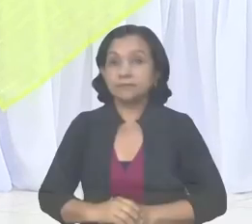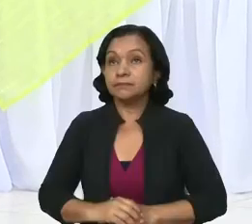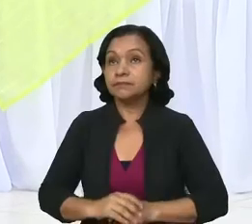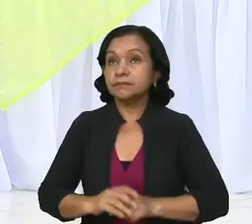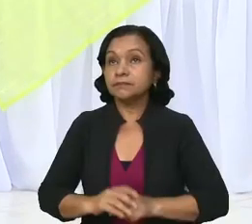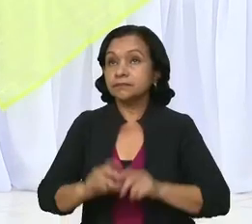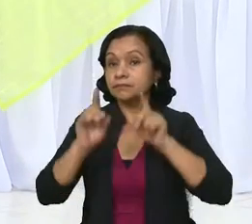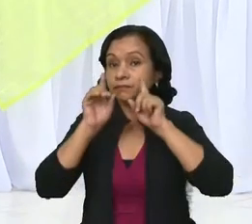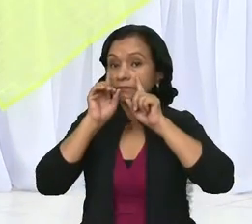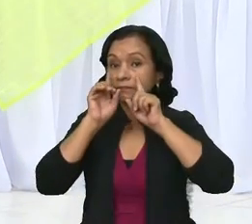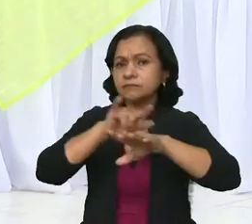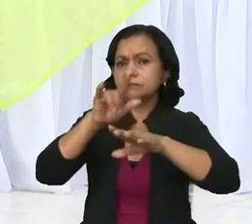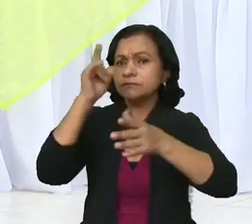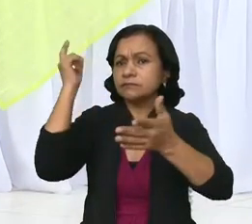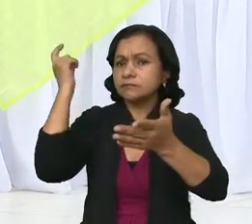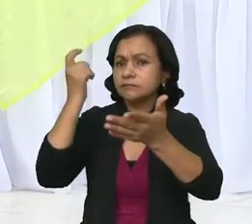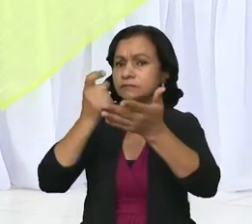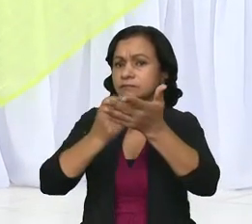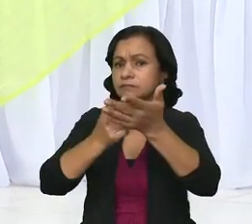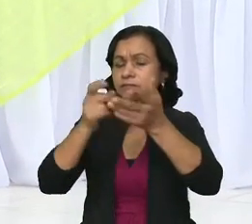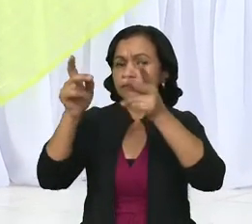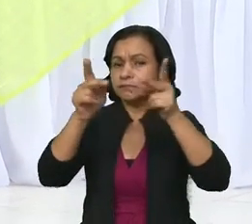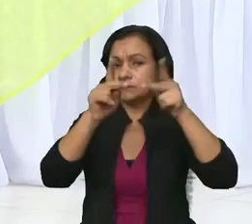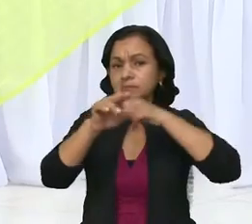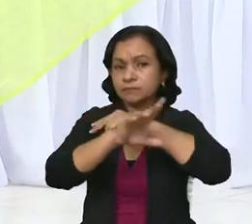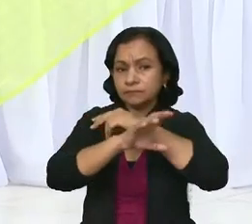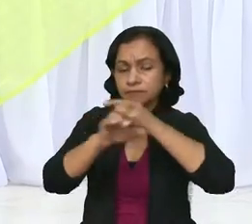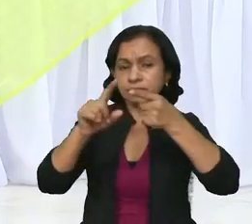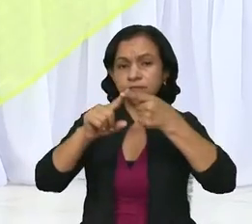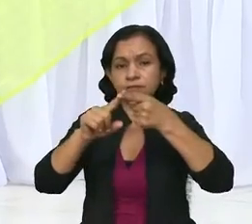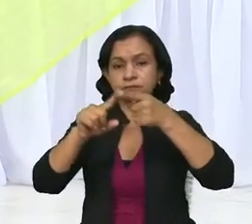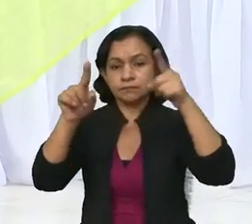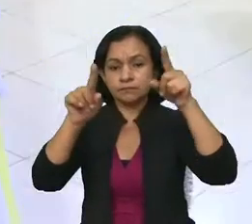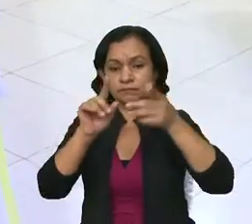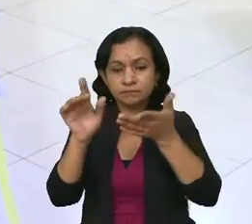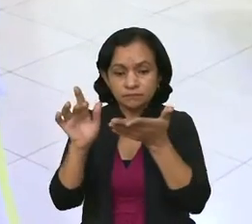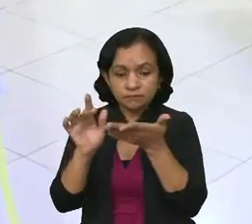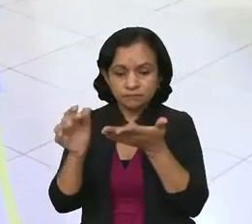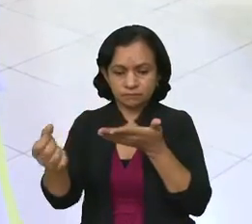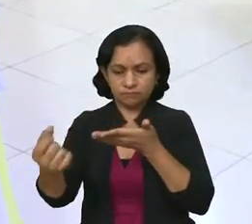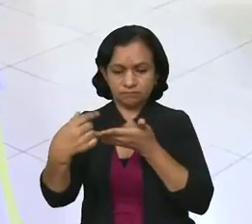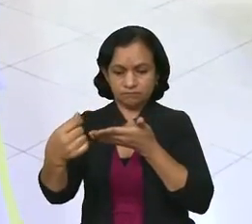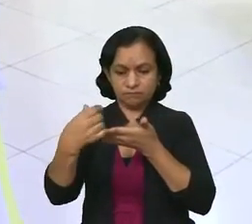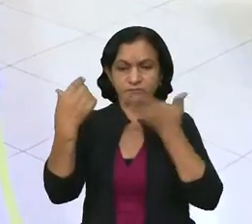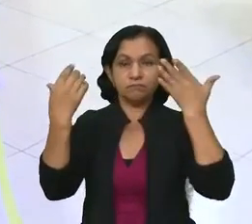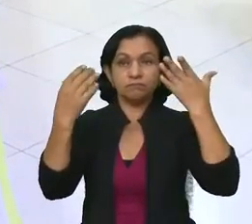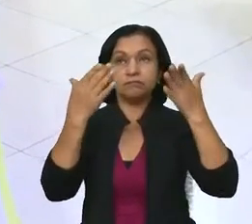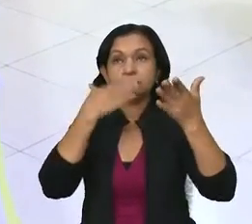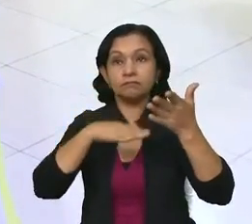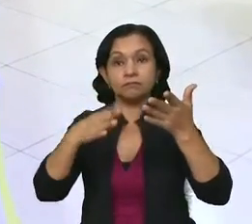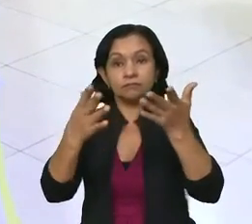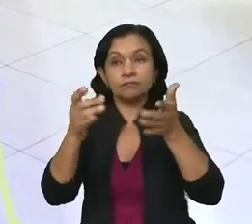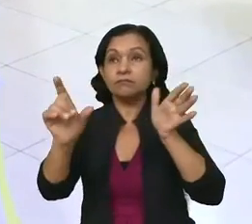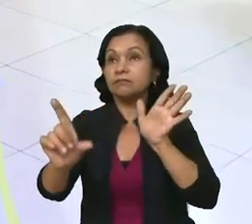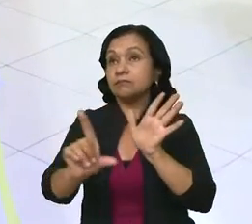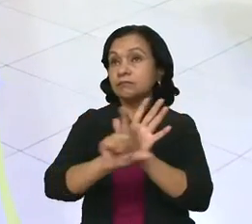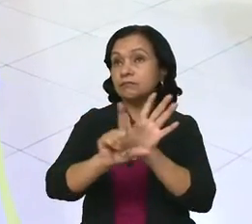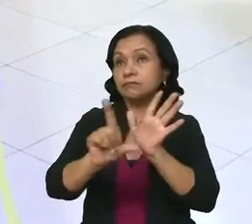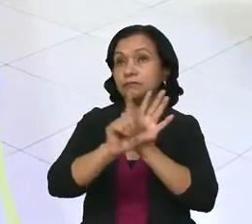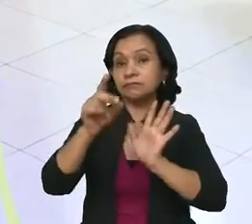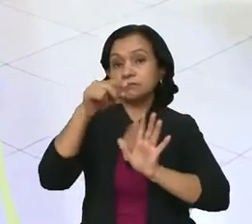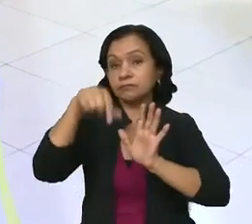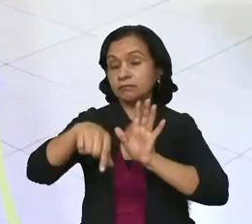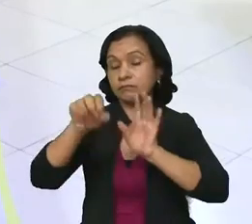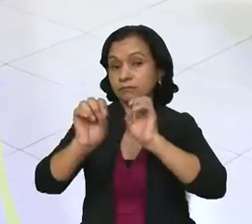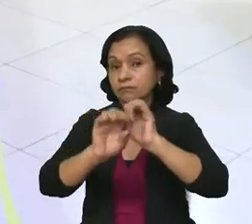Prevenir, perseguir y sancionar la trata de personas y el acoso en las redes sociales es el espíritu de la iniciativa de ley de ciberdelitos que esta